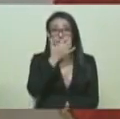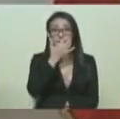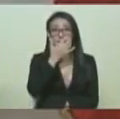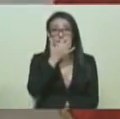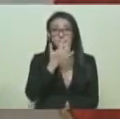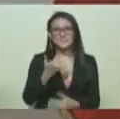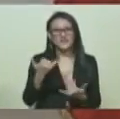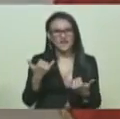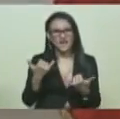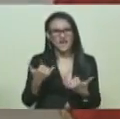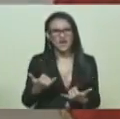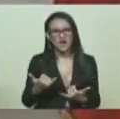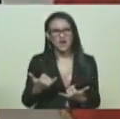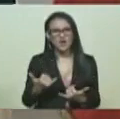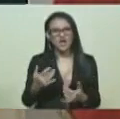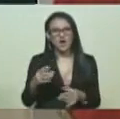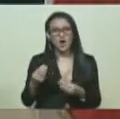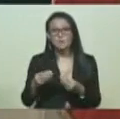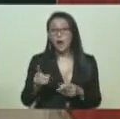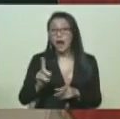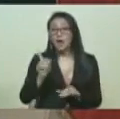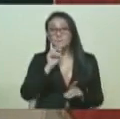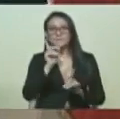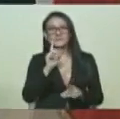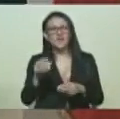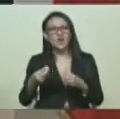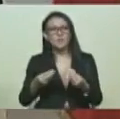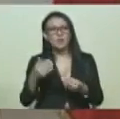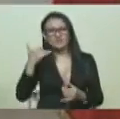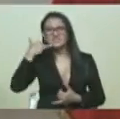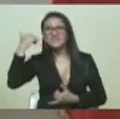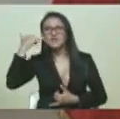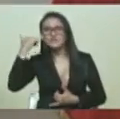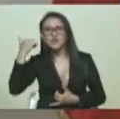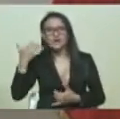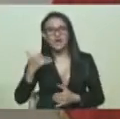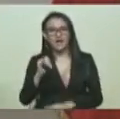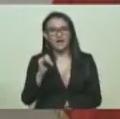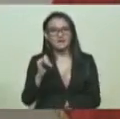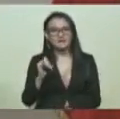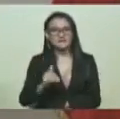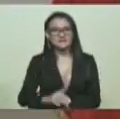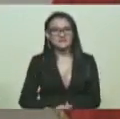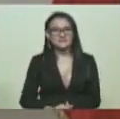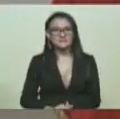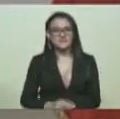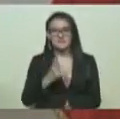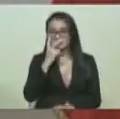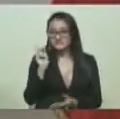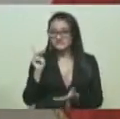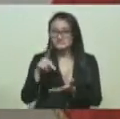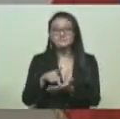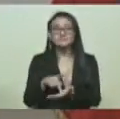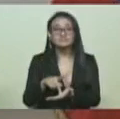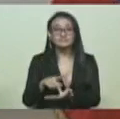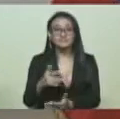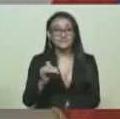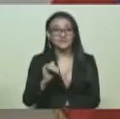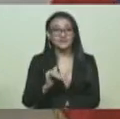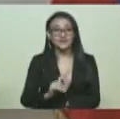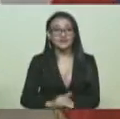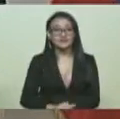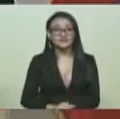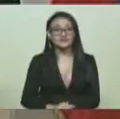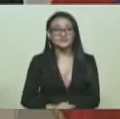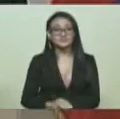Ahora, ¿cómo lo va a desmentir si hay telefonía, trazas telefónicas, visitas?